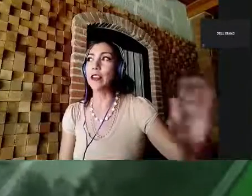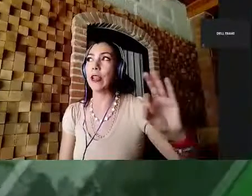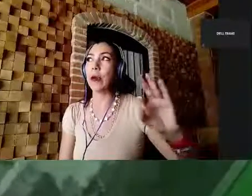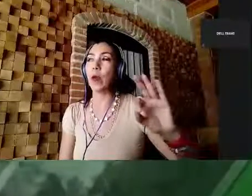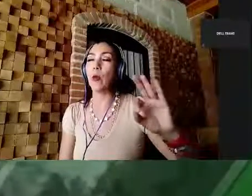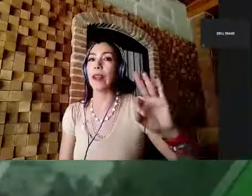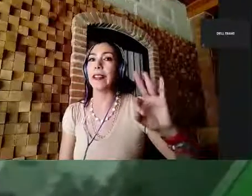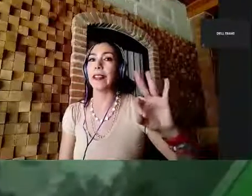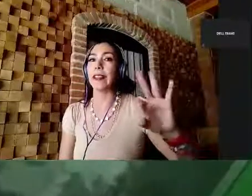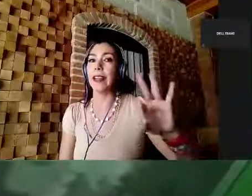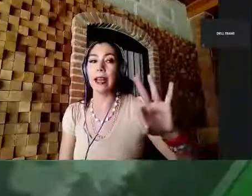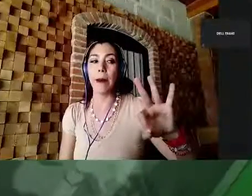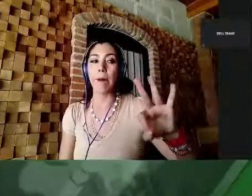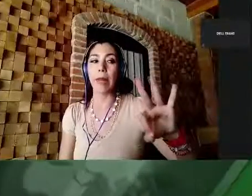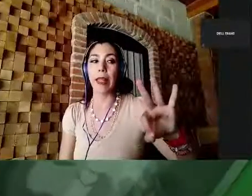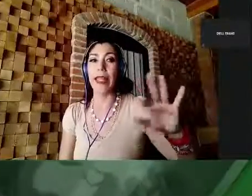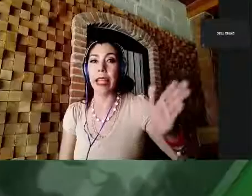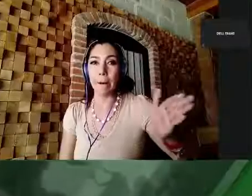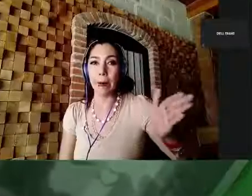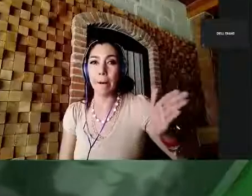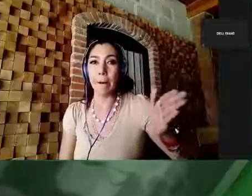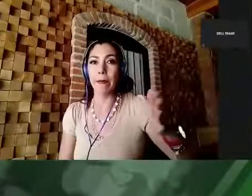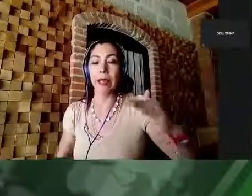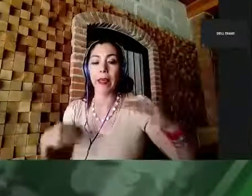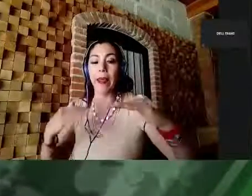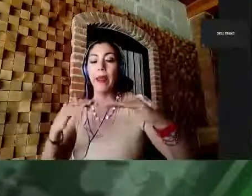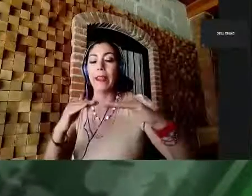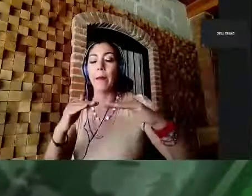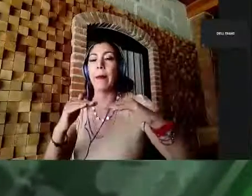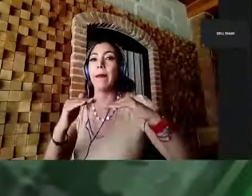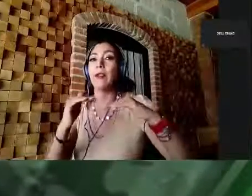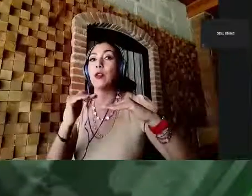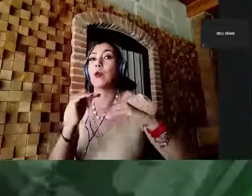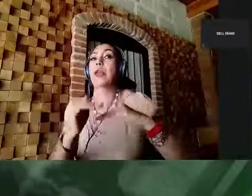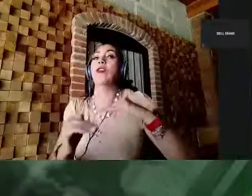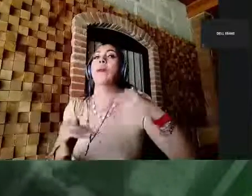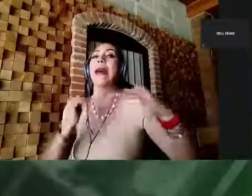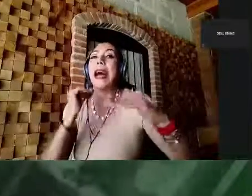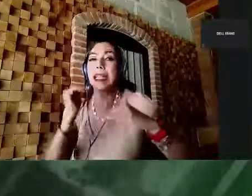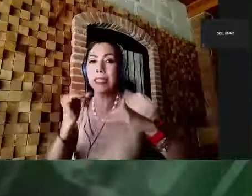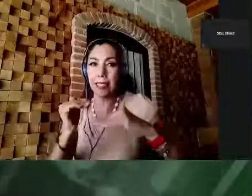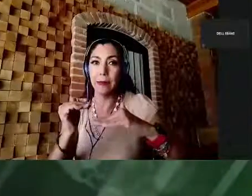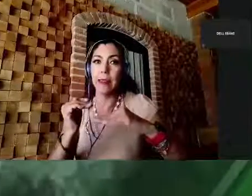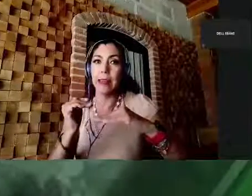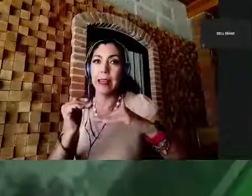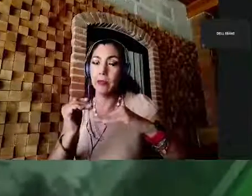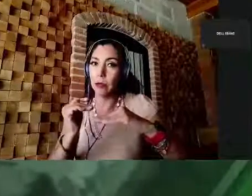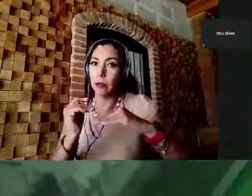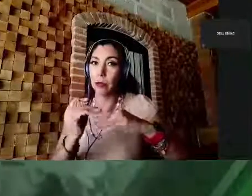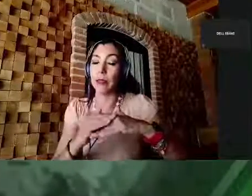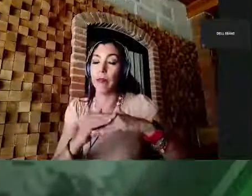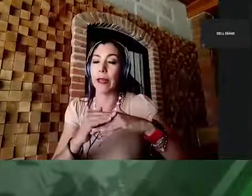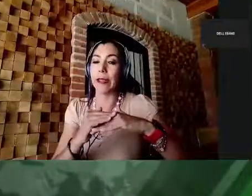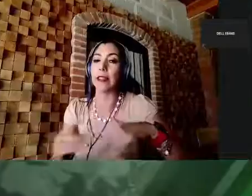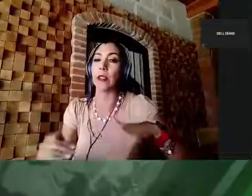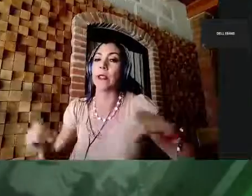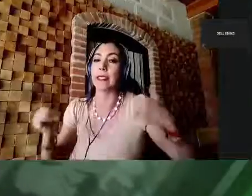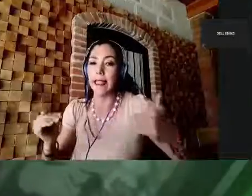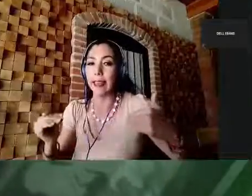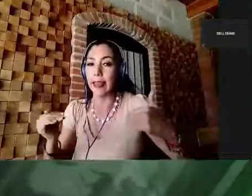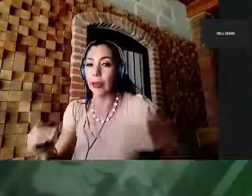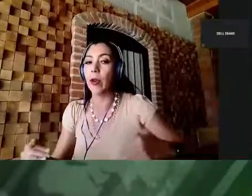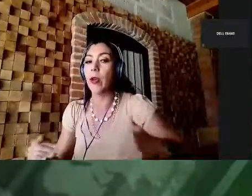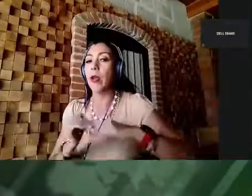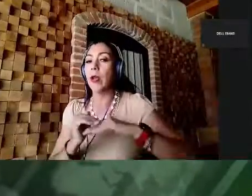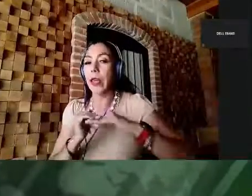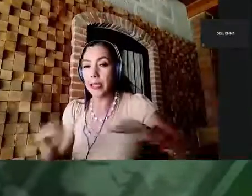también, ellos ya van como que en la tercera etapa. Cada etapa la van subiendo más, las medidas son más fuertes, entonces en